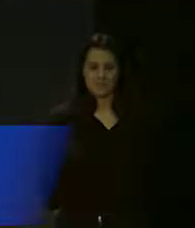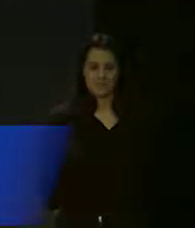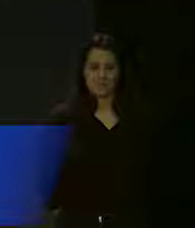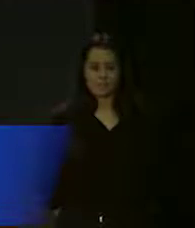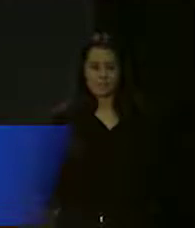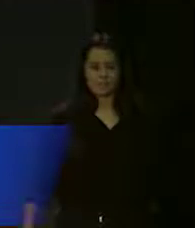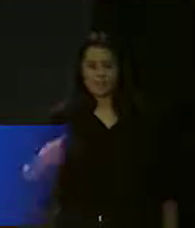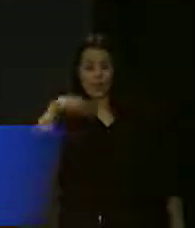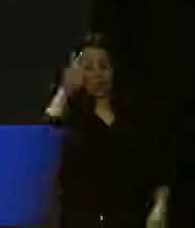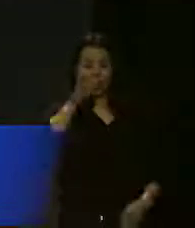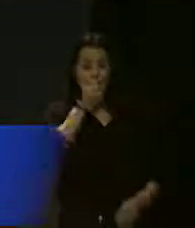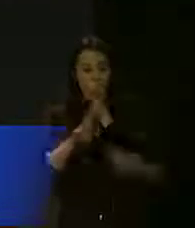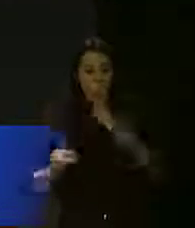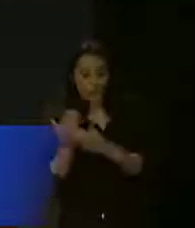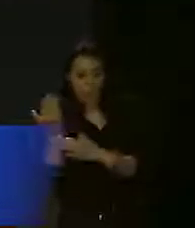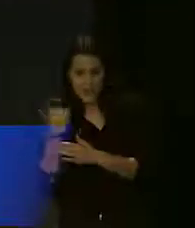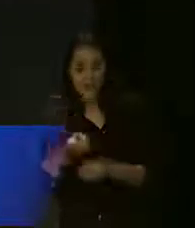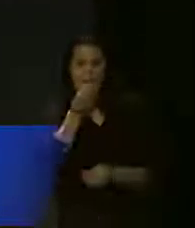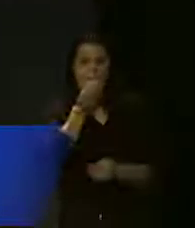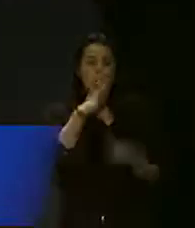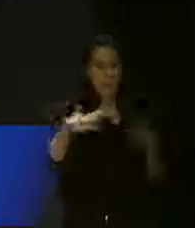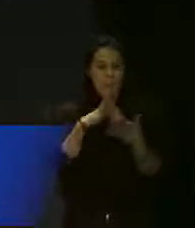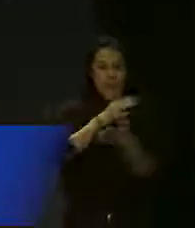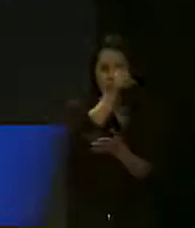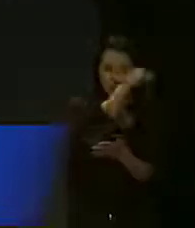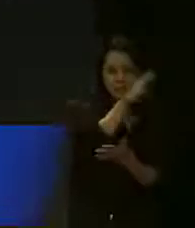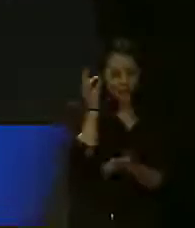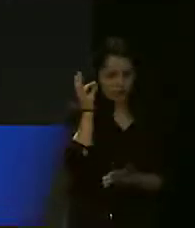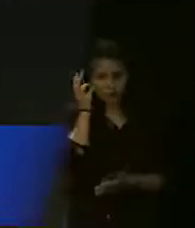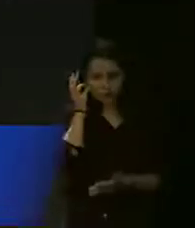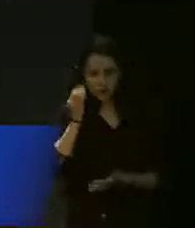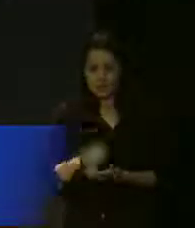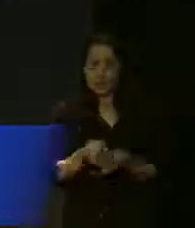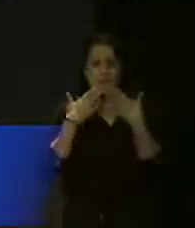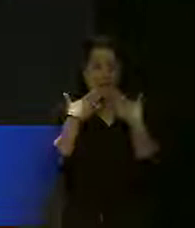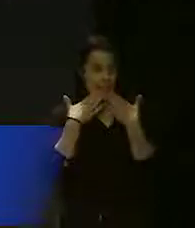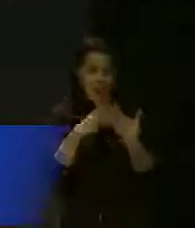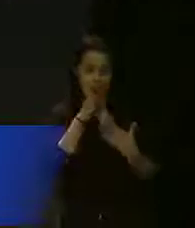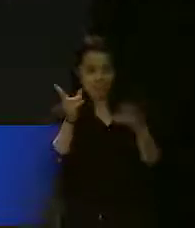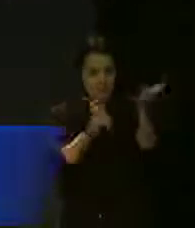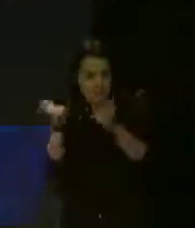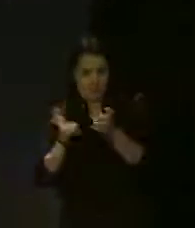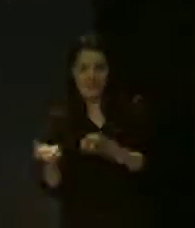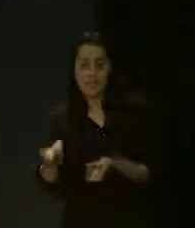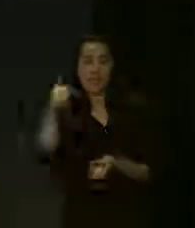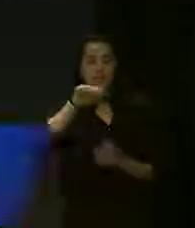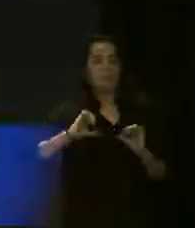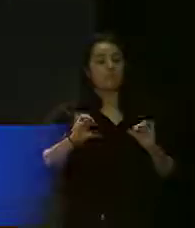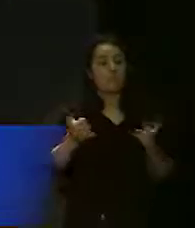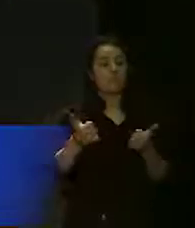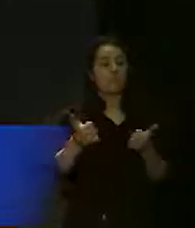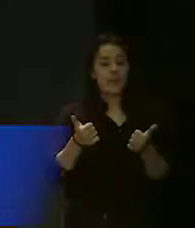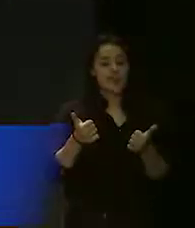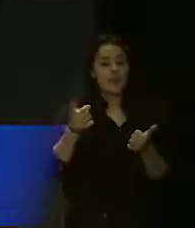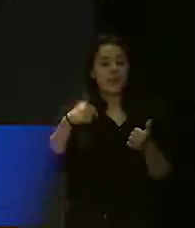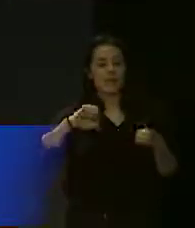Ahora. Hola, buenos días. Buenos días a todas, a todos. Muchas gracias por acompañarnos. Hoy empezamos